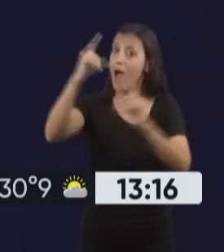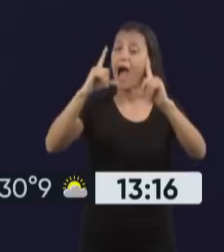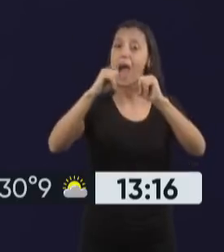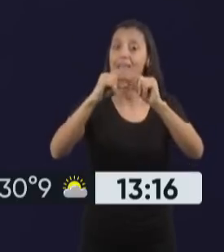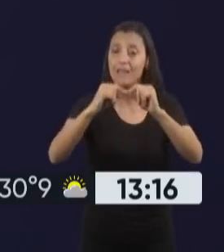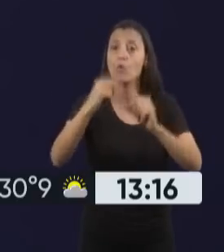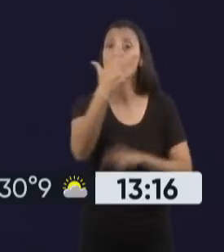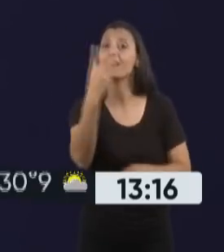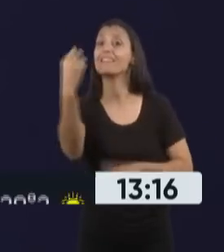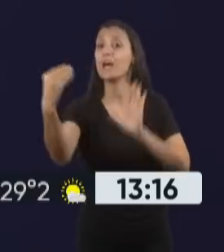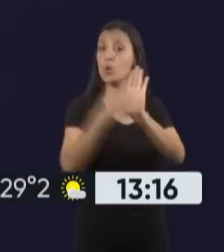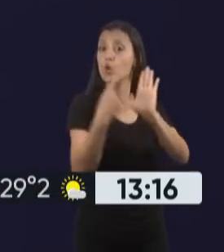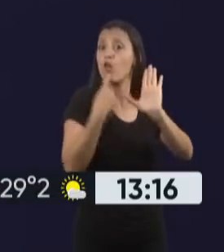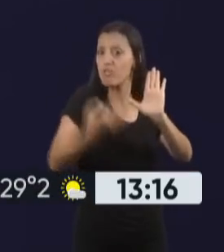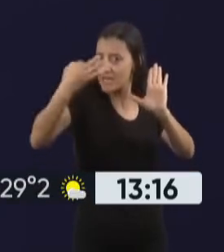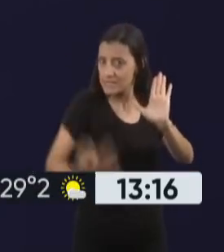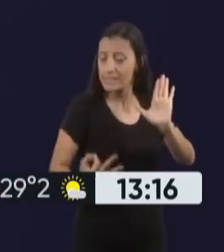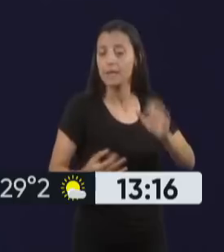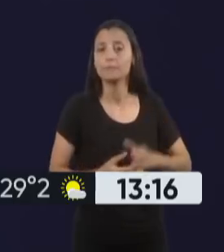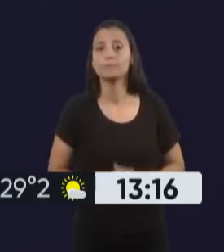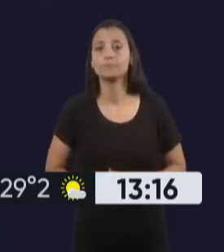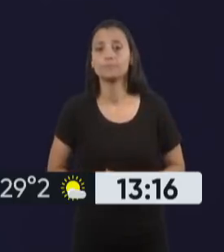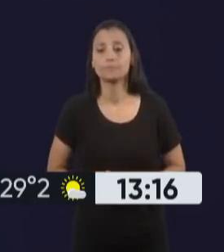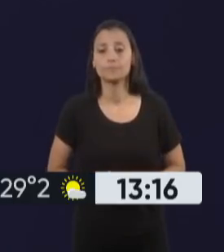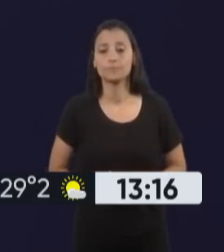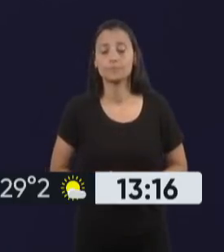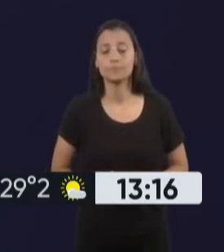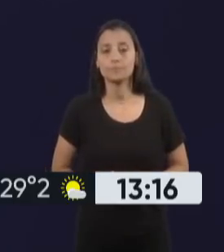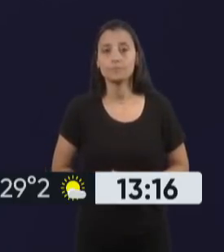número 31, especifica que